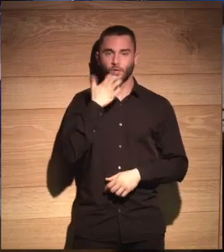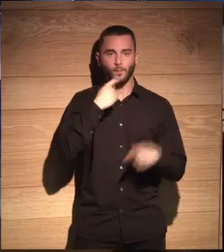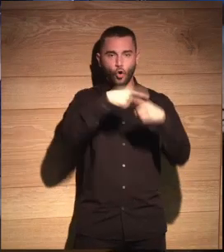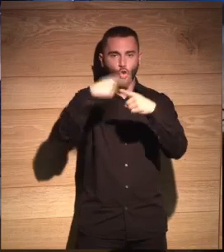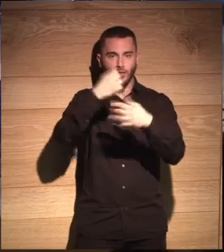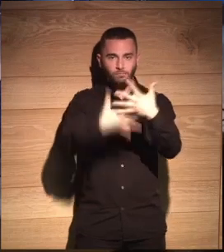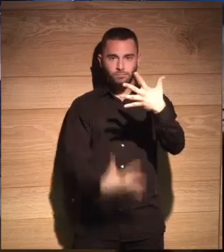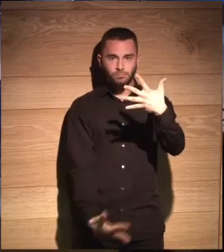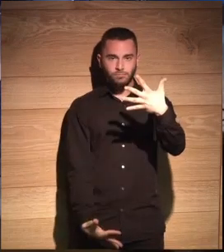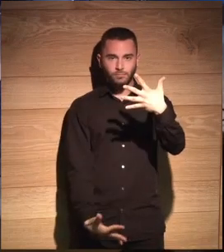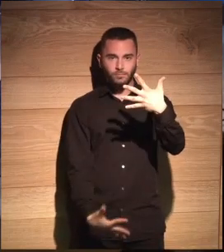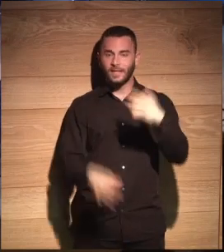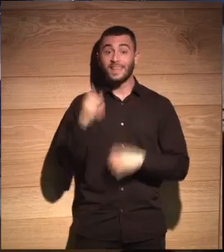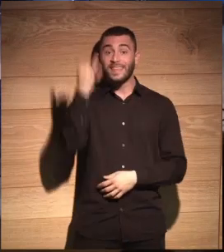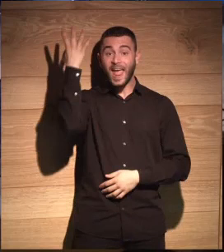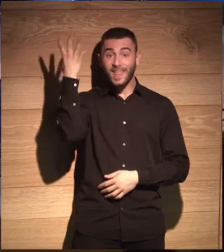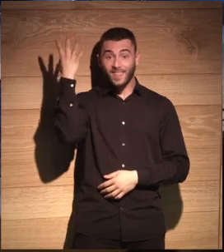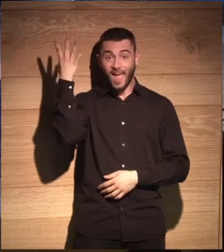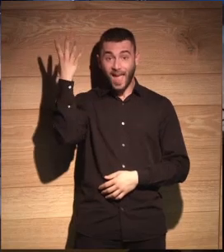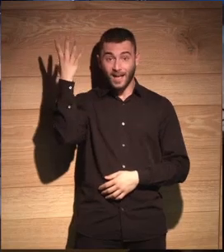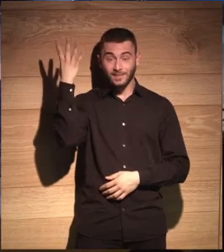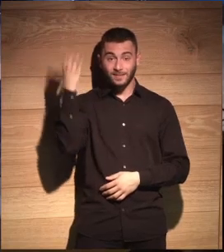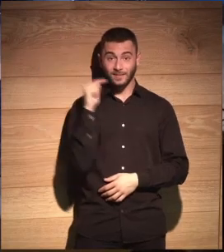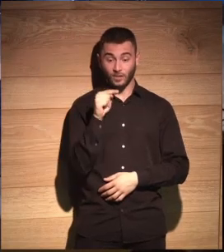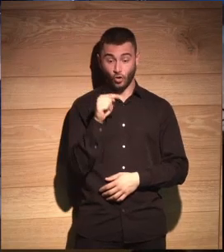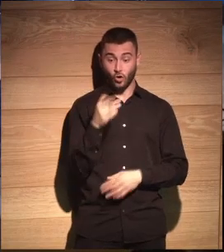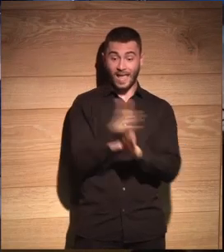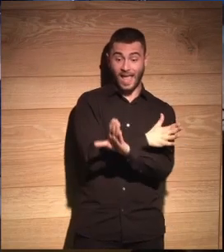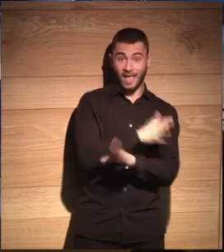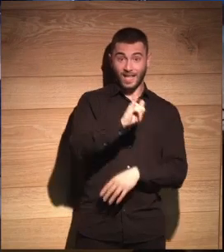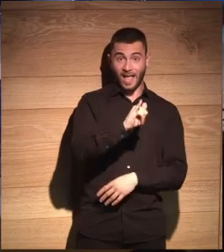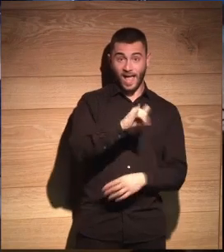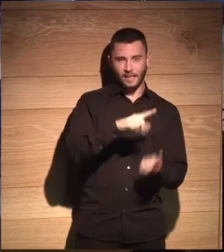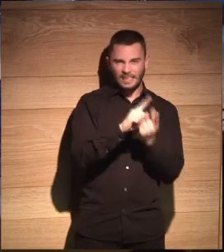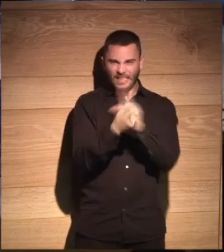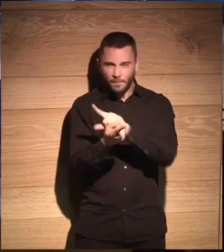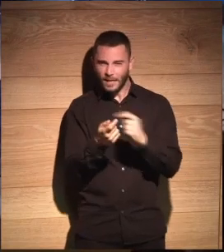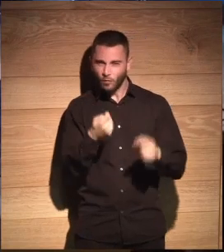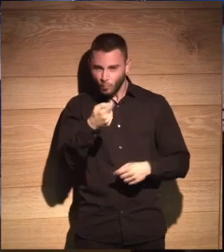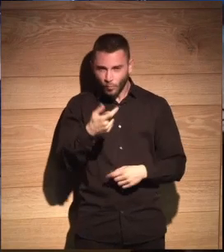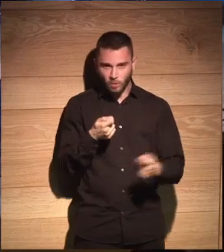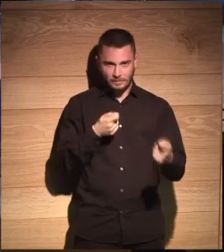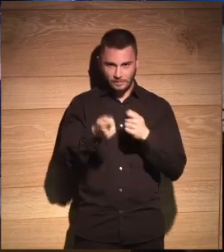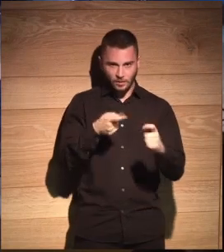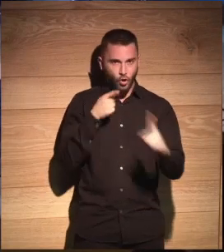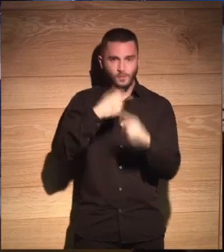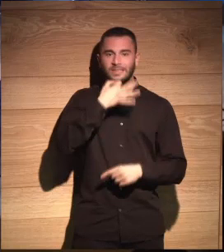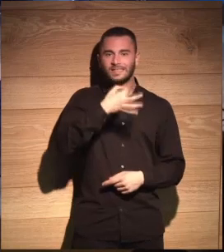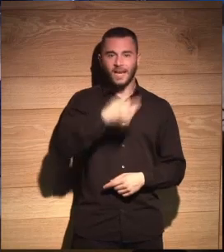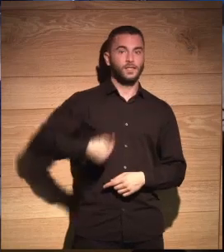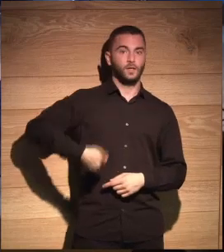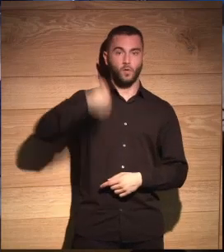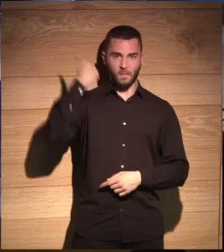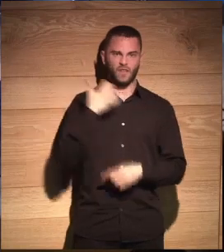ejemplo, no hay un inventario de ideas. Es modificar un poco lo que hay para conseguir que eso sea algo más narrativo que un